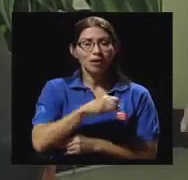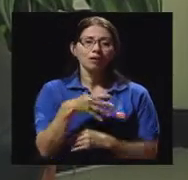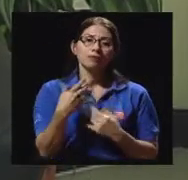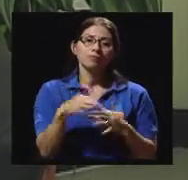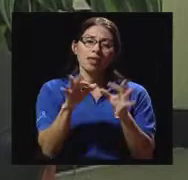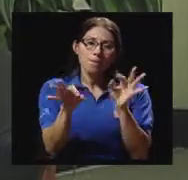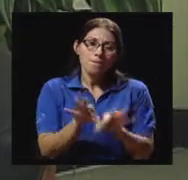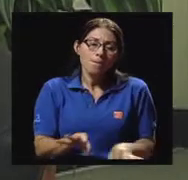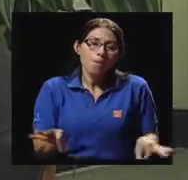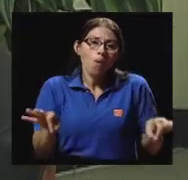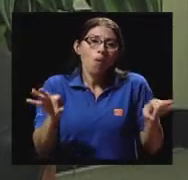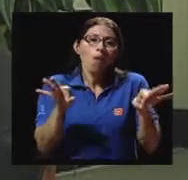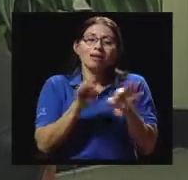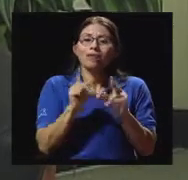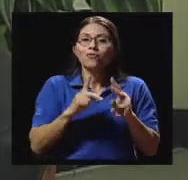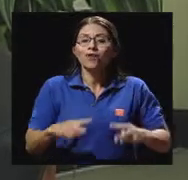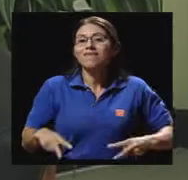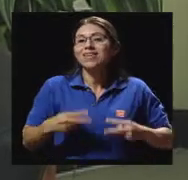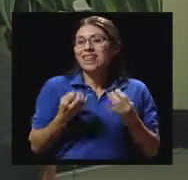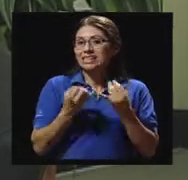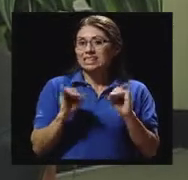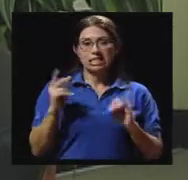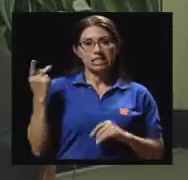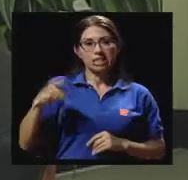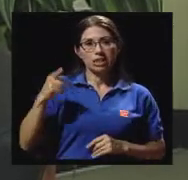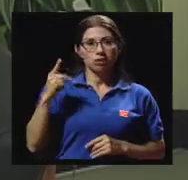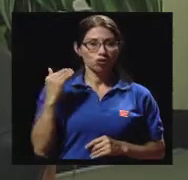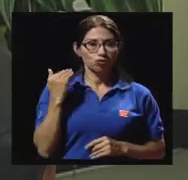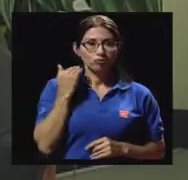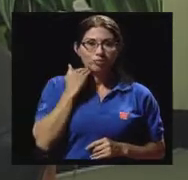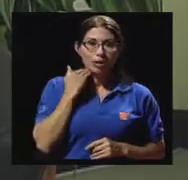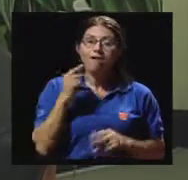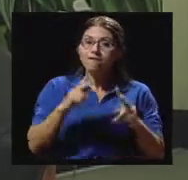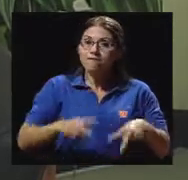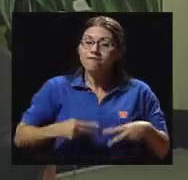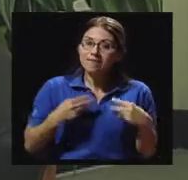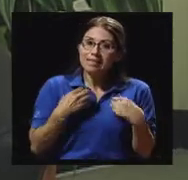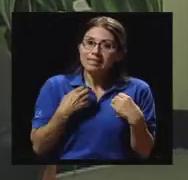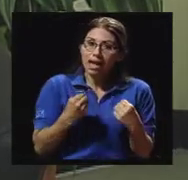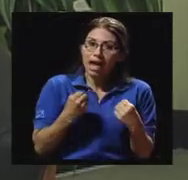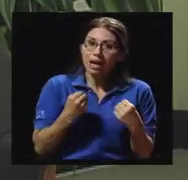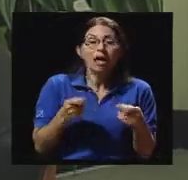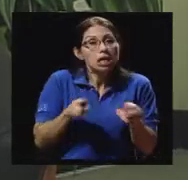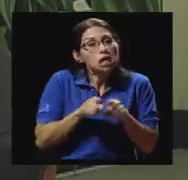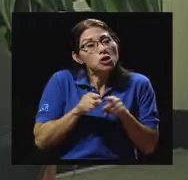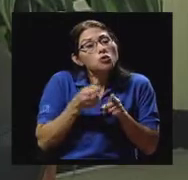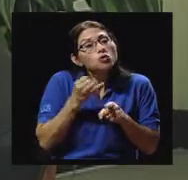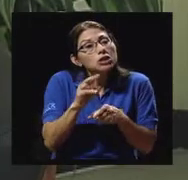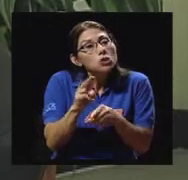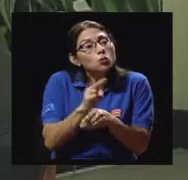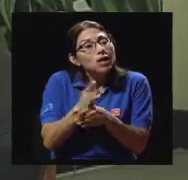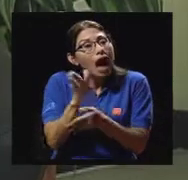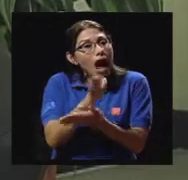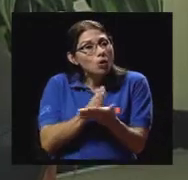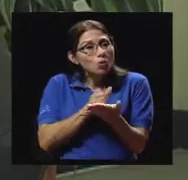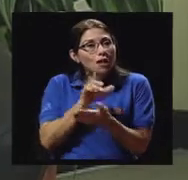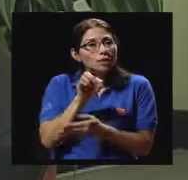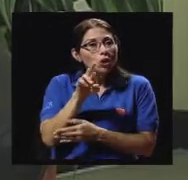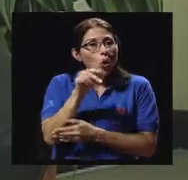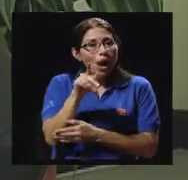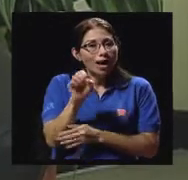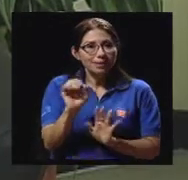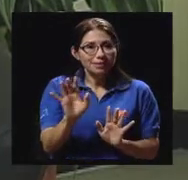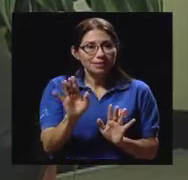de poder tener una vida sin riesgos, sana, incluso consumiendo algunas drogas. Entonces es